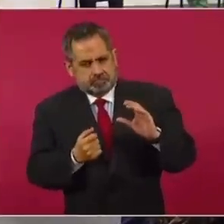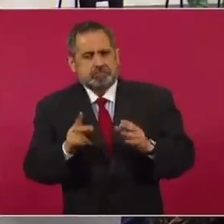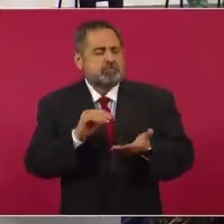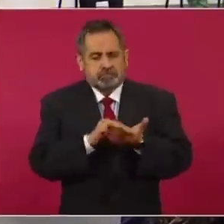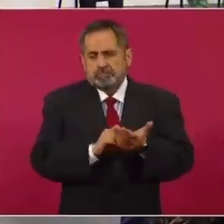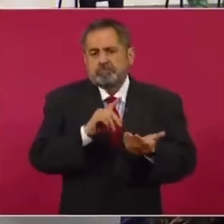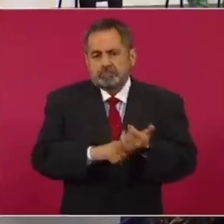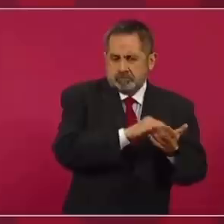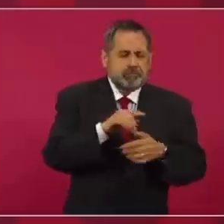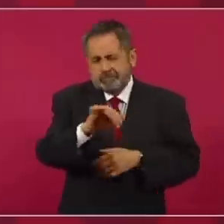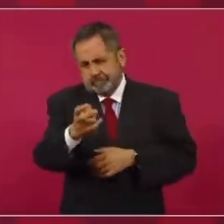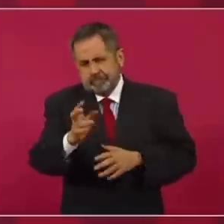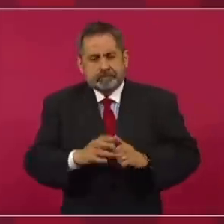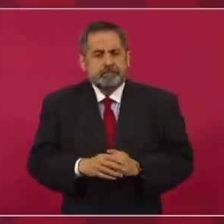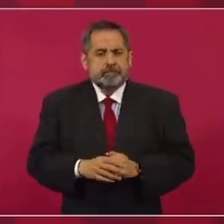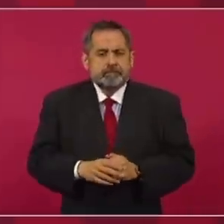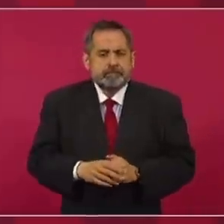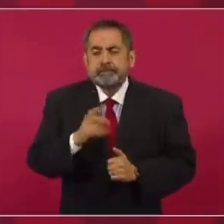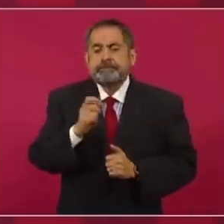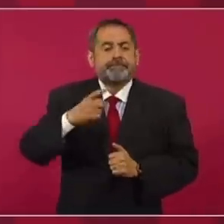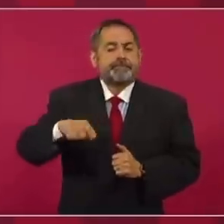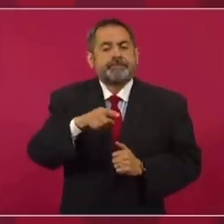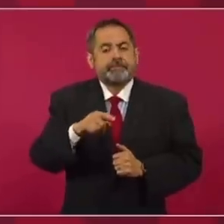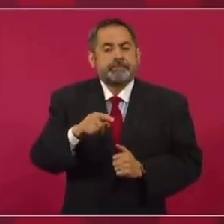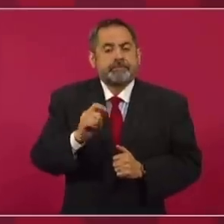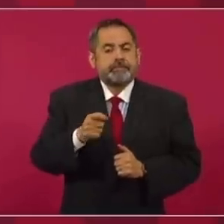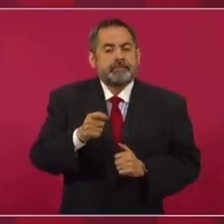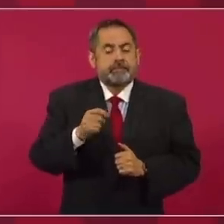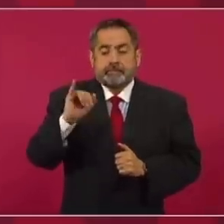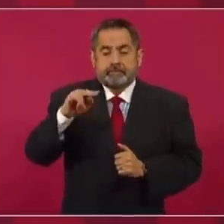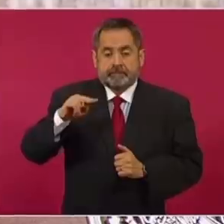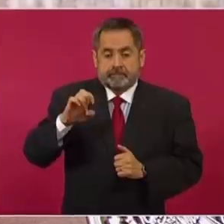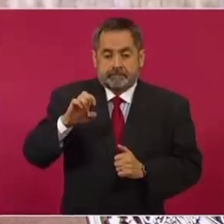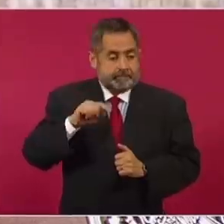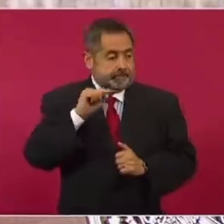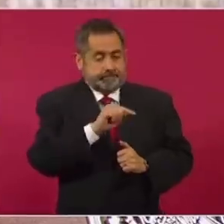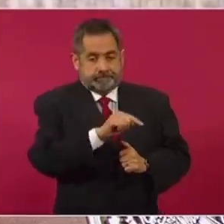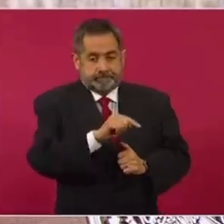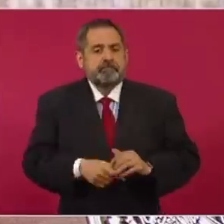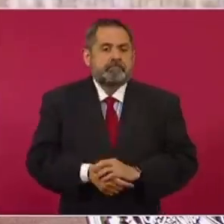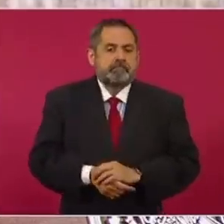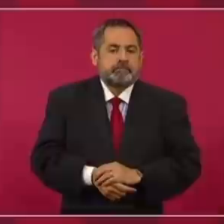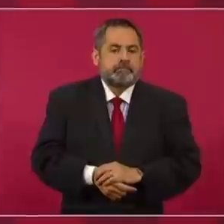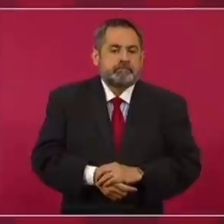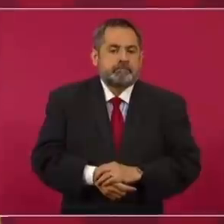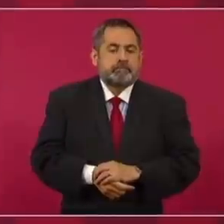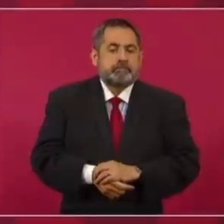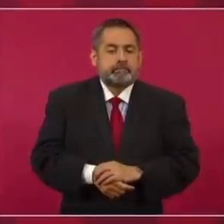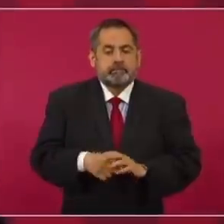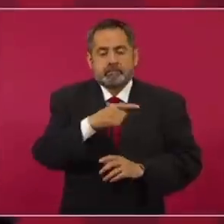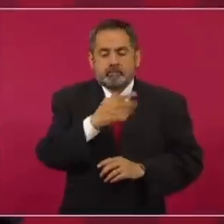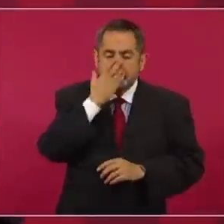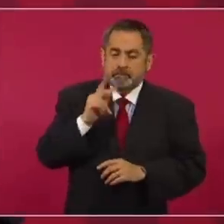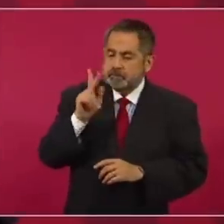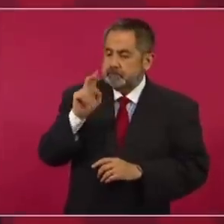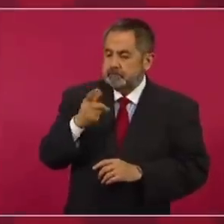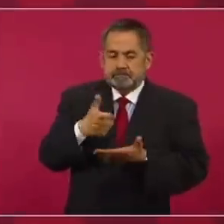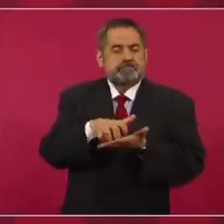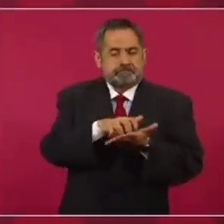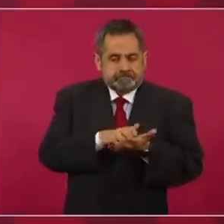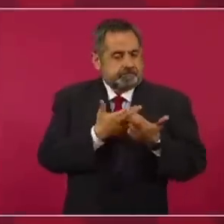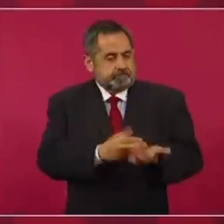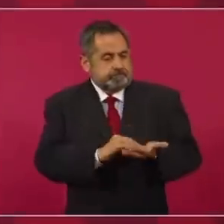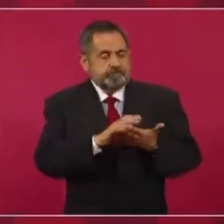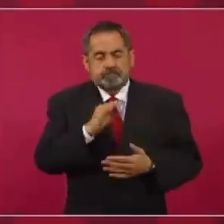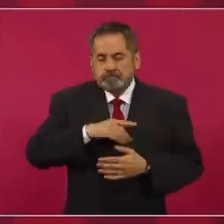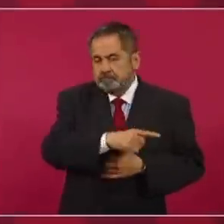maneras ganan mucho. Y el gasto del INE ha ido creciendo. No ha habido un plan de austeridad. Entonces,